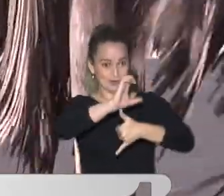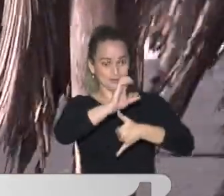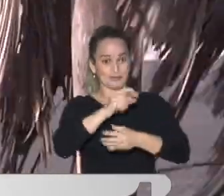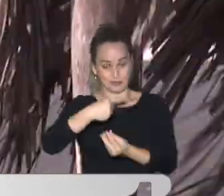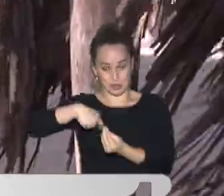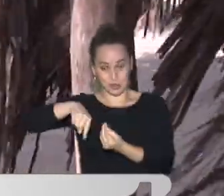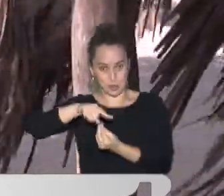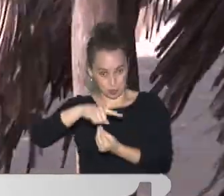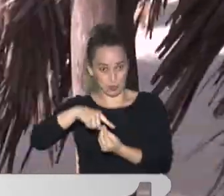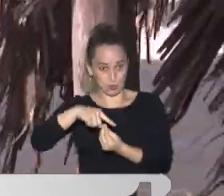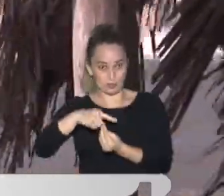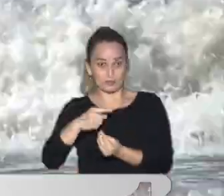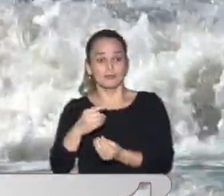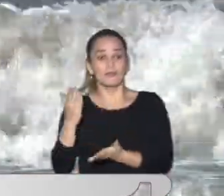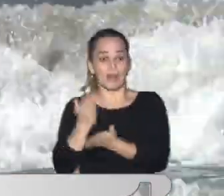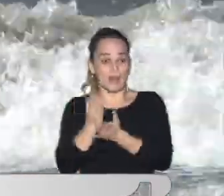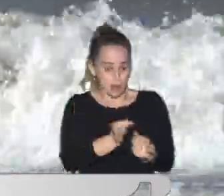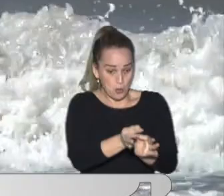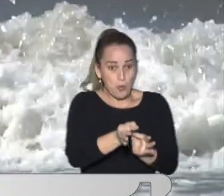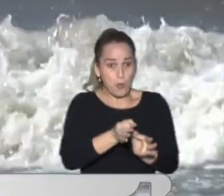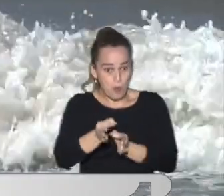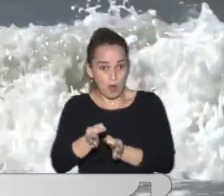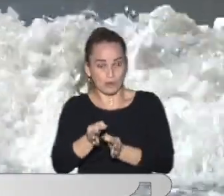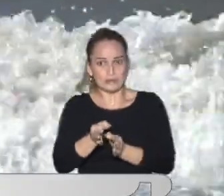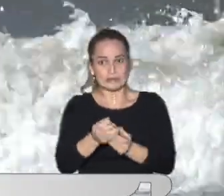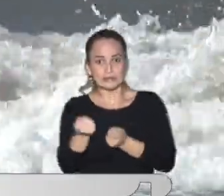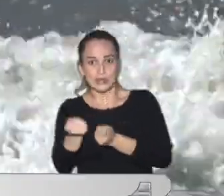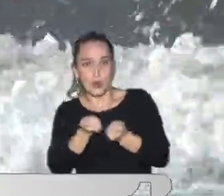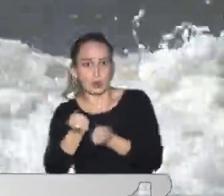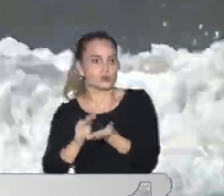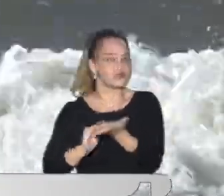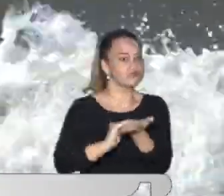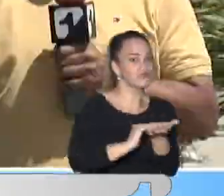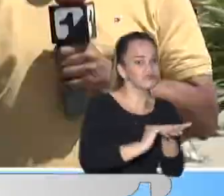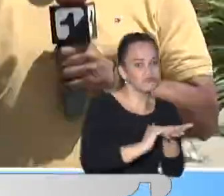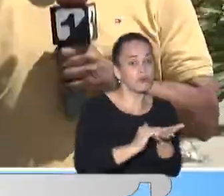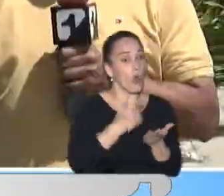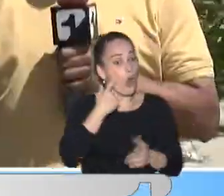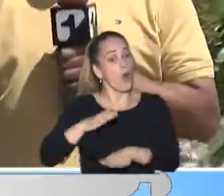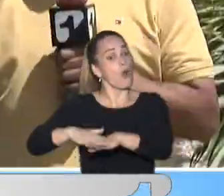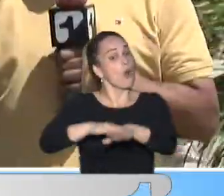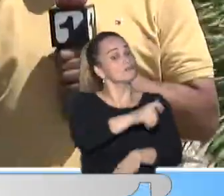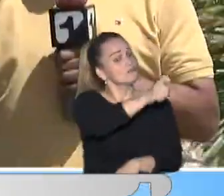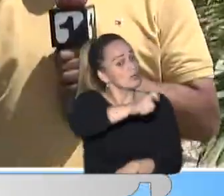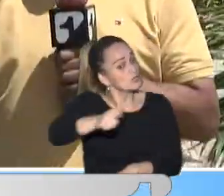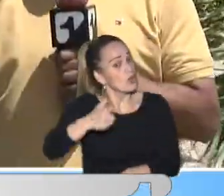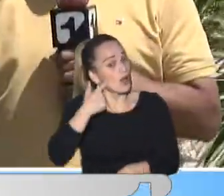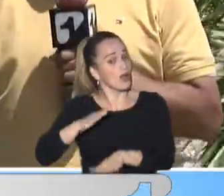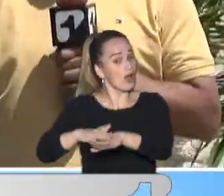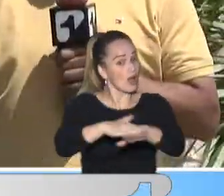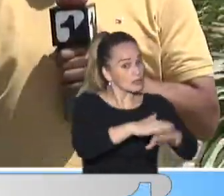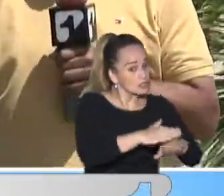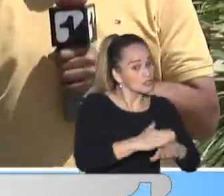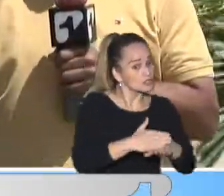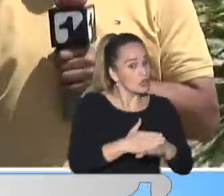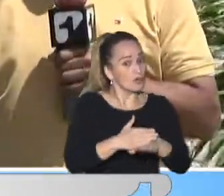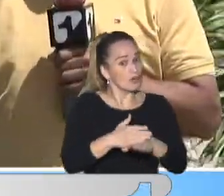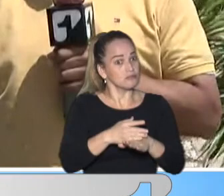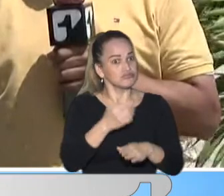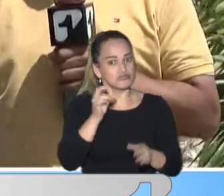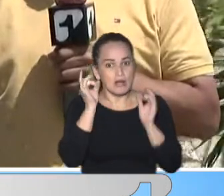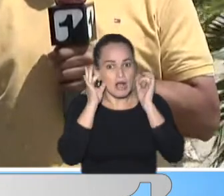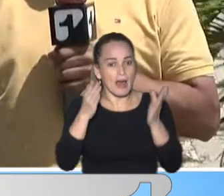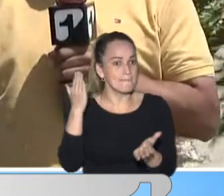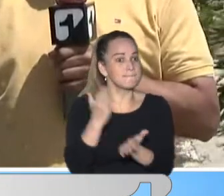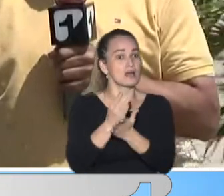gestión del riesgo de cada municipio está previniendo a los habitantes de estas poblaciones sobre los riesgos